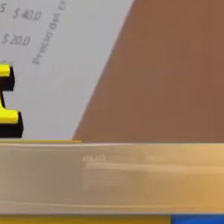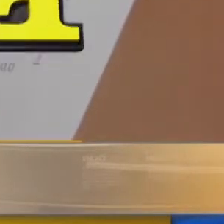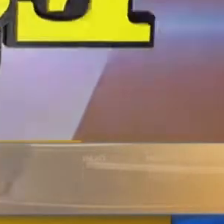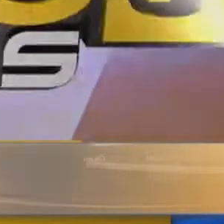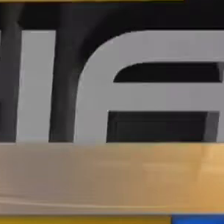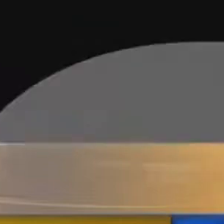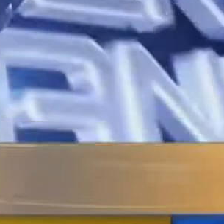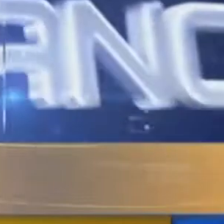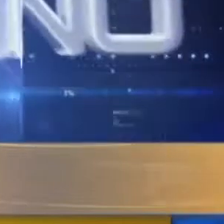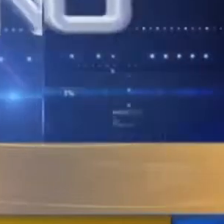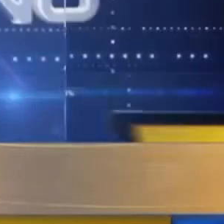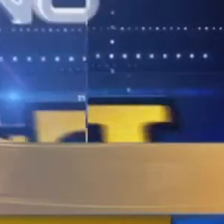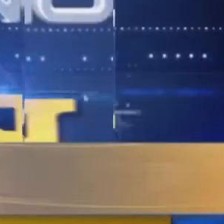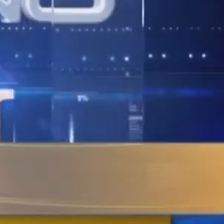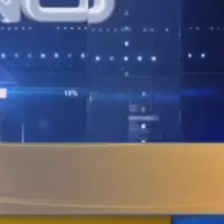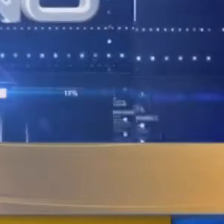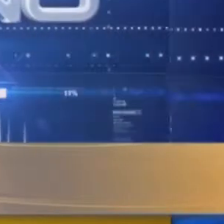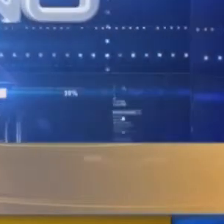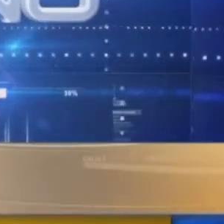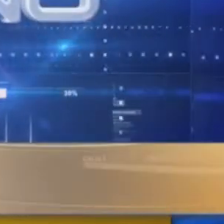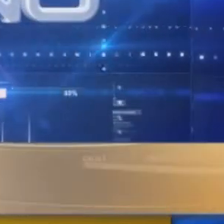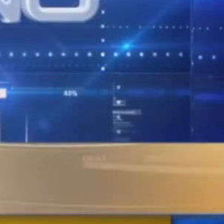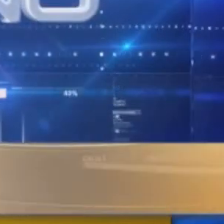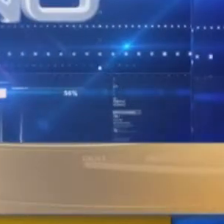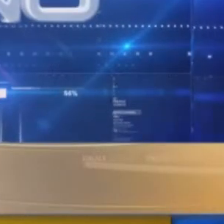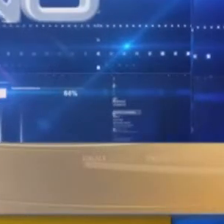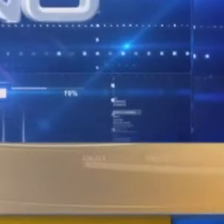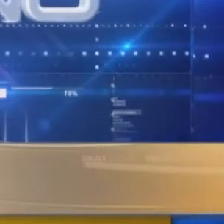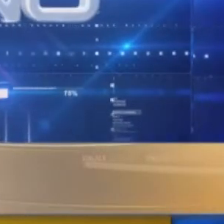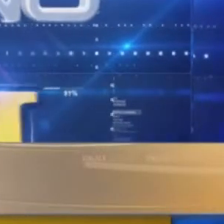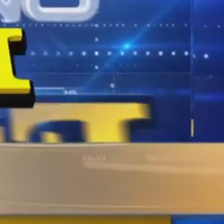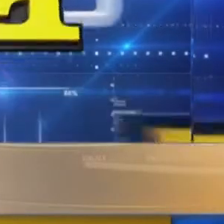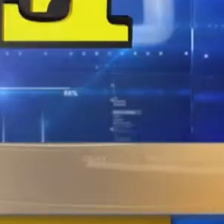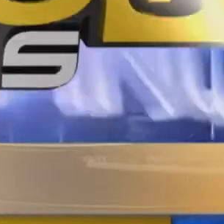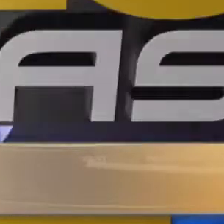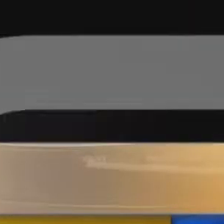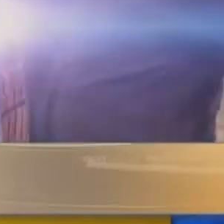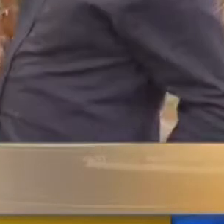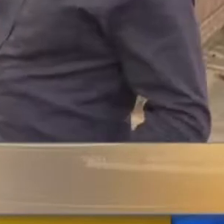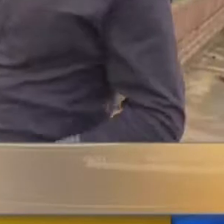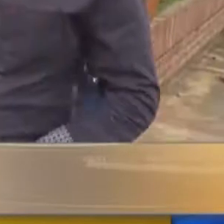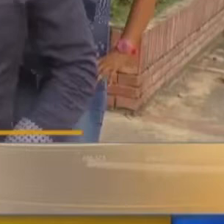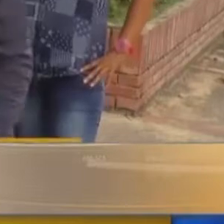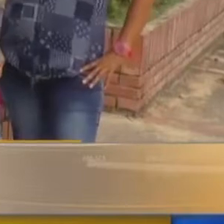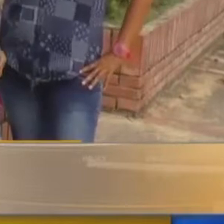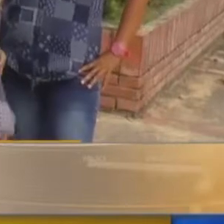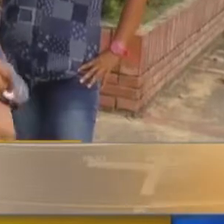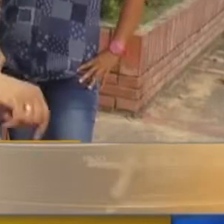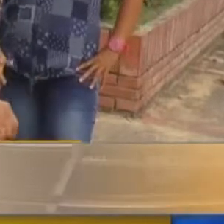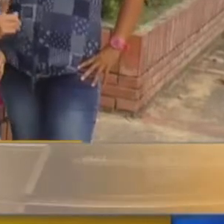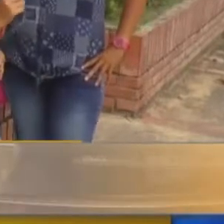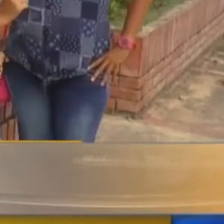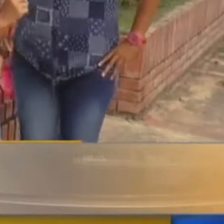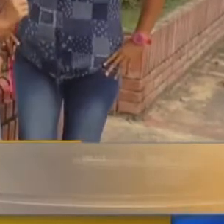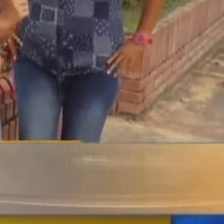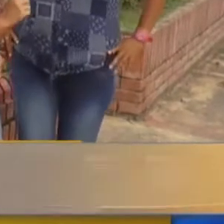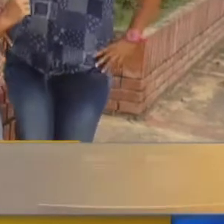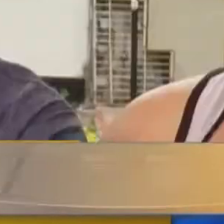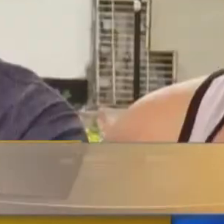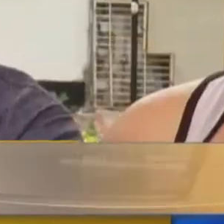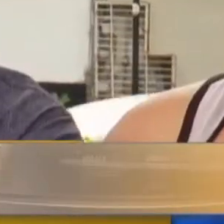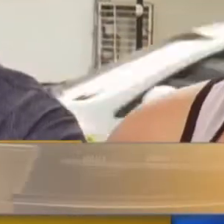Echeverri. Esperen la sección del reportero ciudadano nuevas denuncias de la comunidad. Personal que prestó sus servicios a una empresa de vigilancia reclama